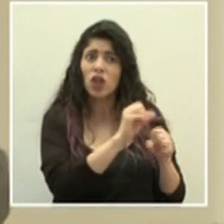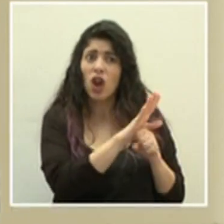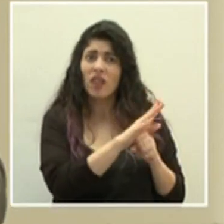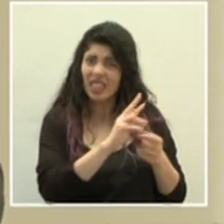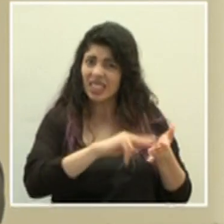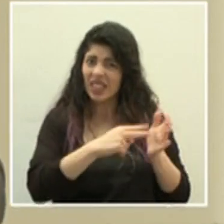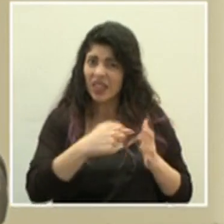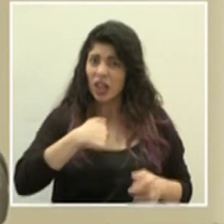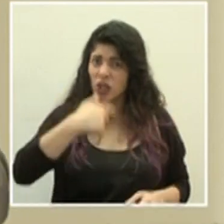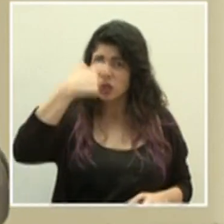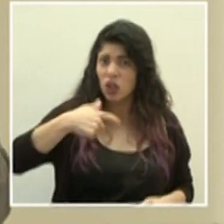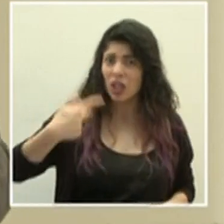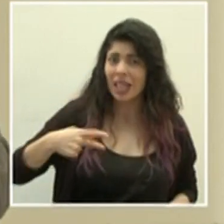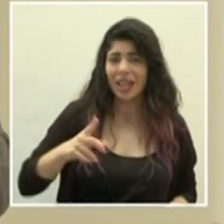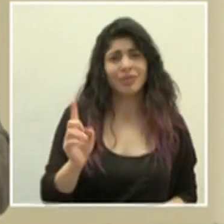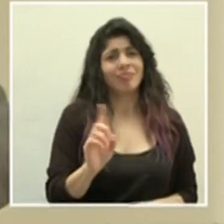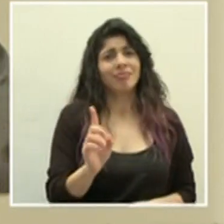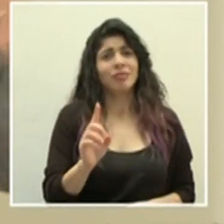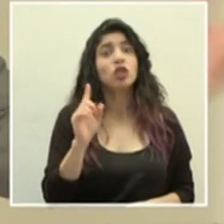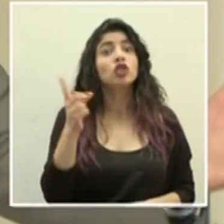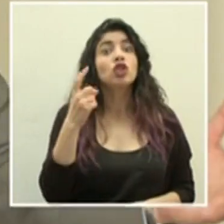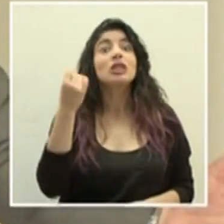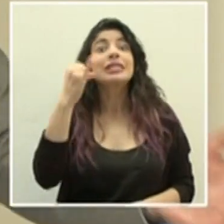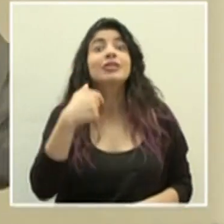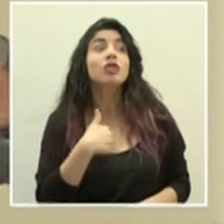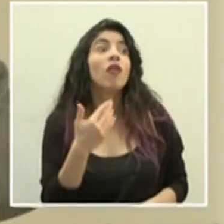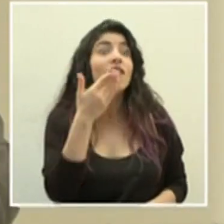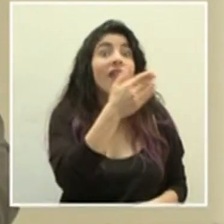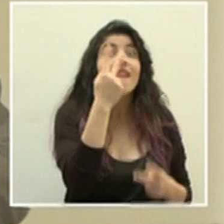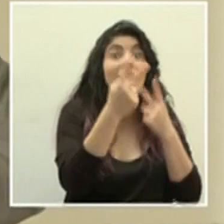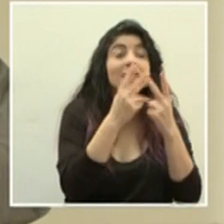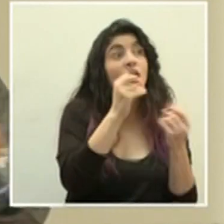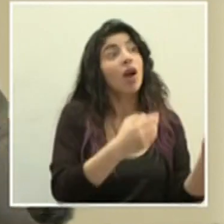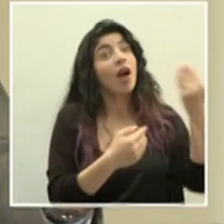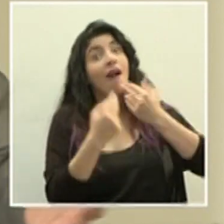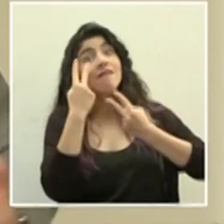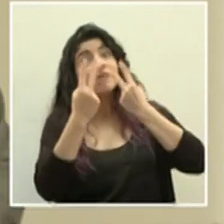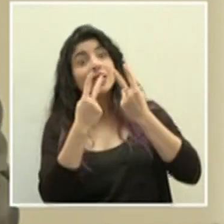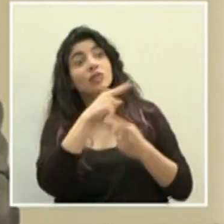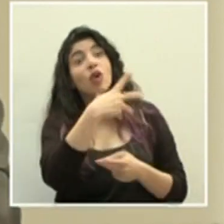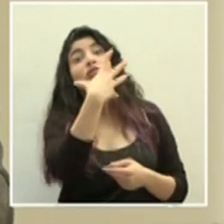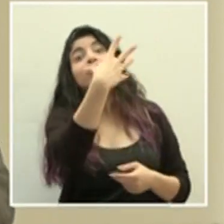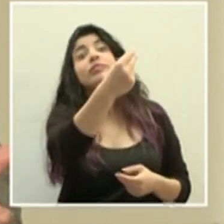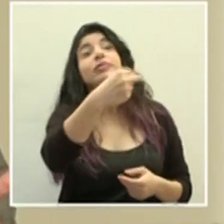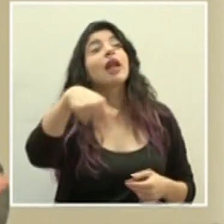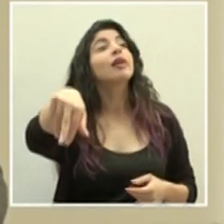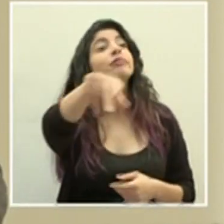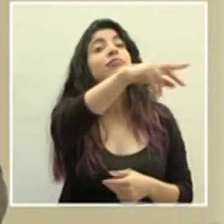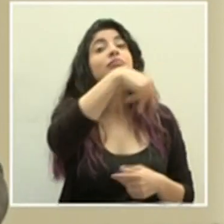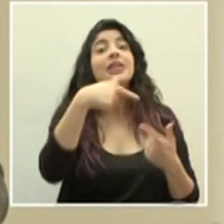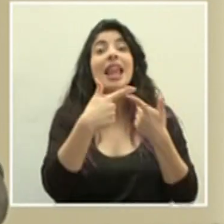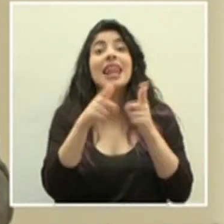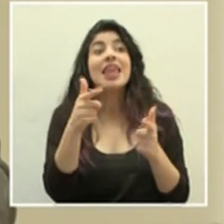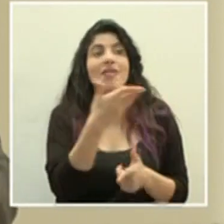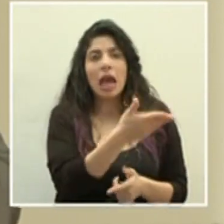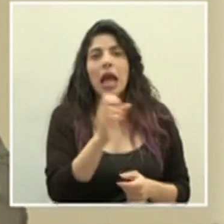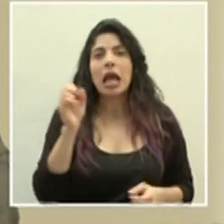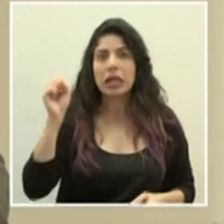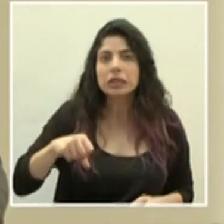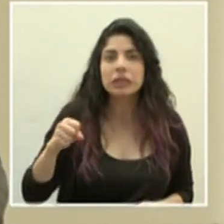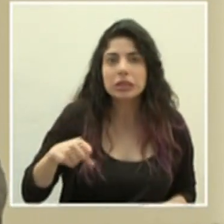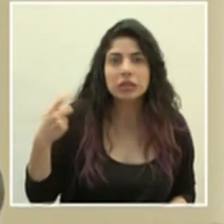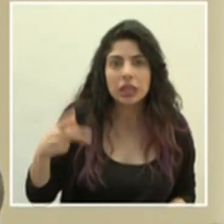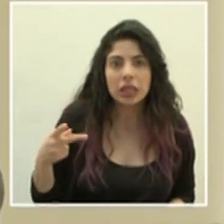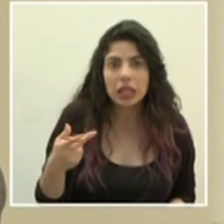no me pone en riesgo a mí, salvo que yo lo visite, que él me visite o que él pueda salir de su casa y andar libremente por la comunidad. Ahí